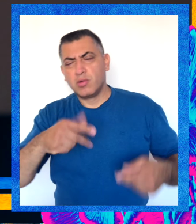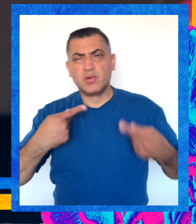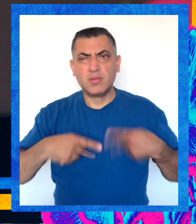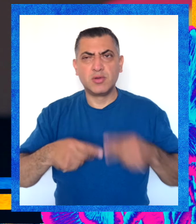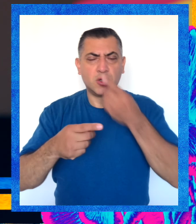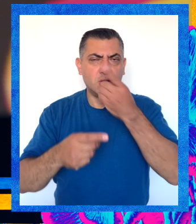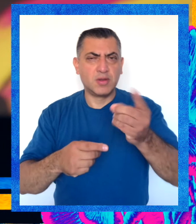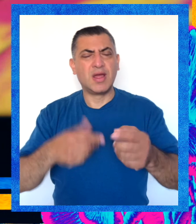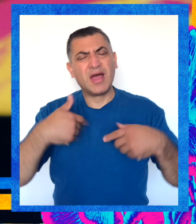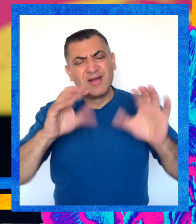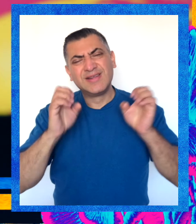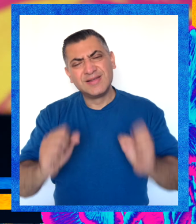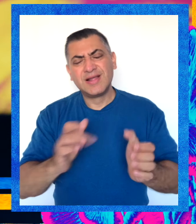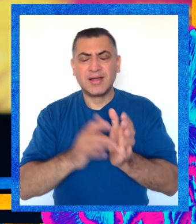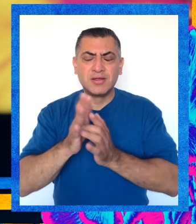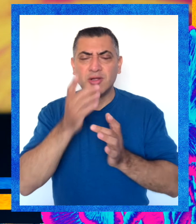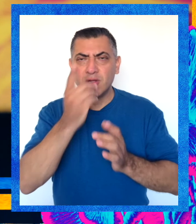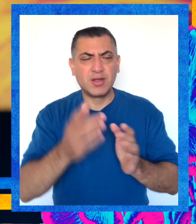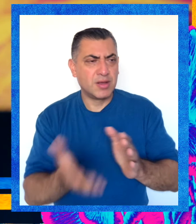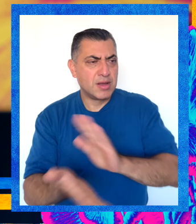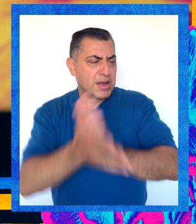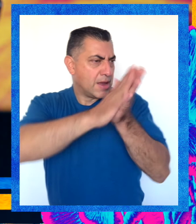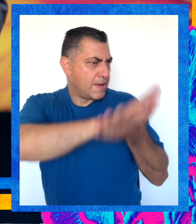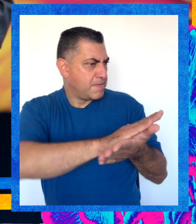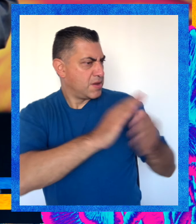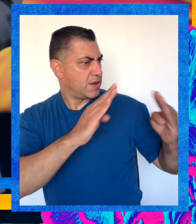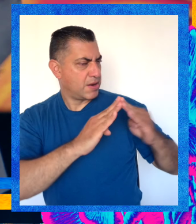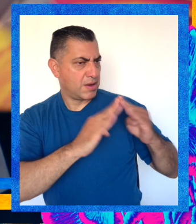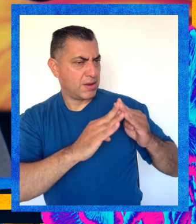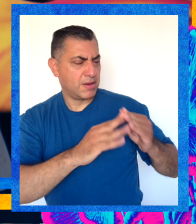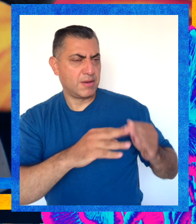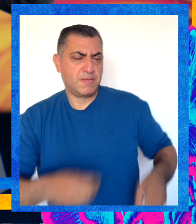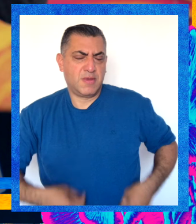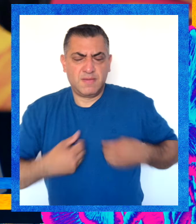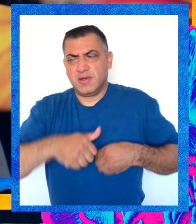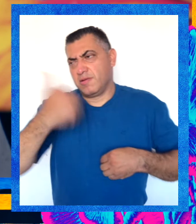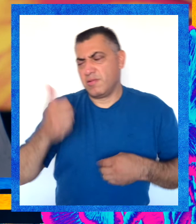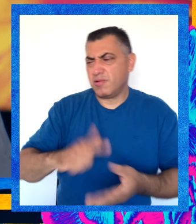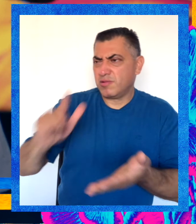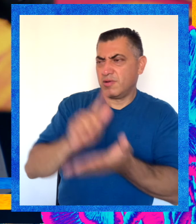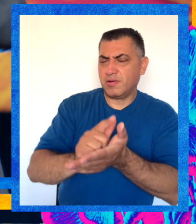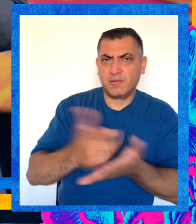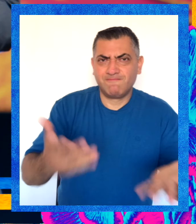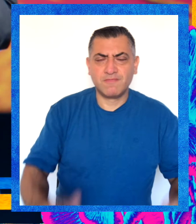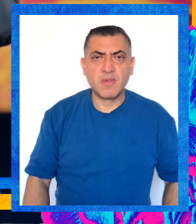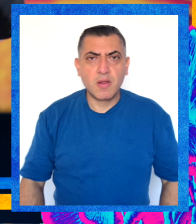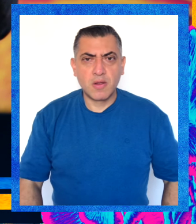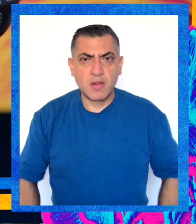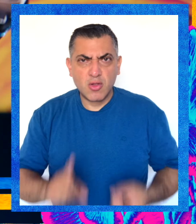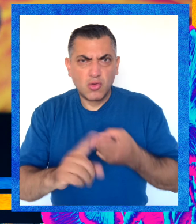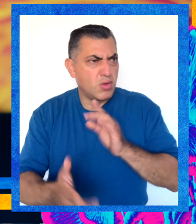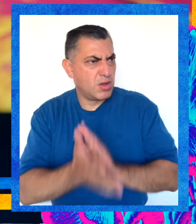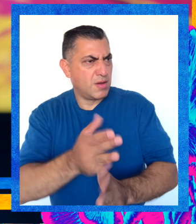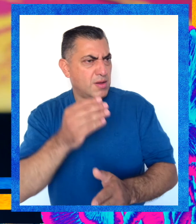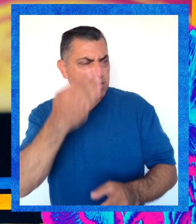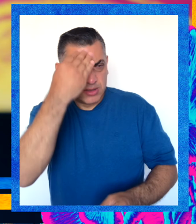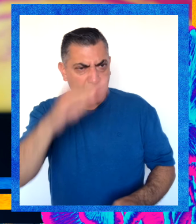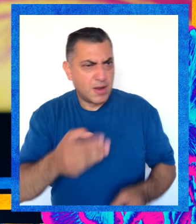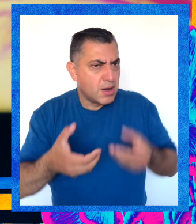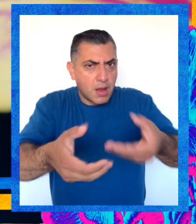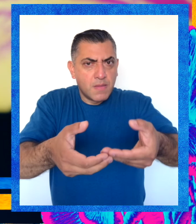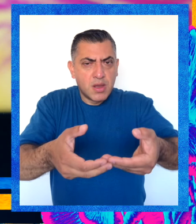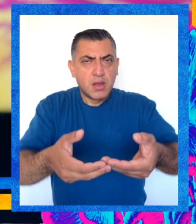biblia han dicho que la mejor estaba pensando que se iba a cambiar de residencia que se iba a vivir a otro lugar a otra zona ver datos a dónde vas para poder